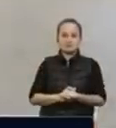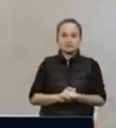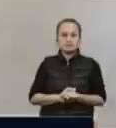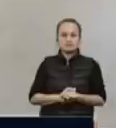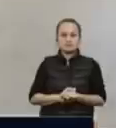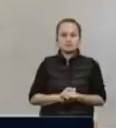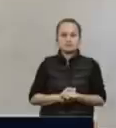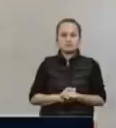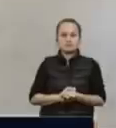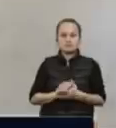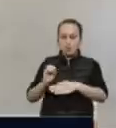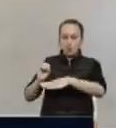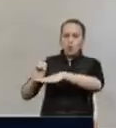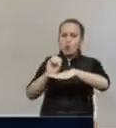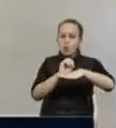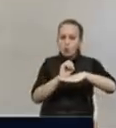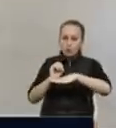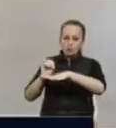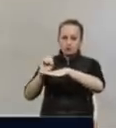con todas las organizaciones